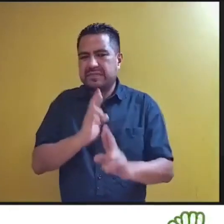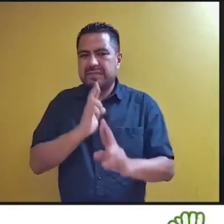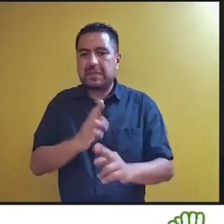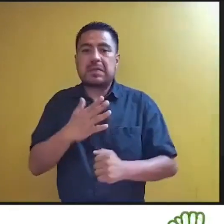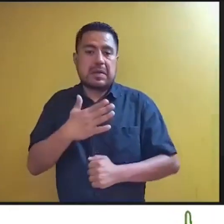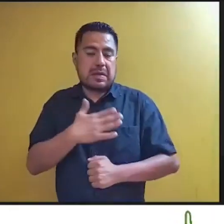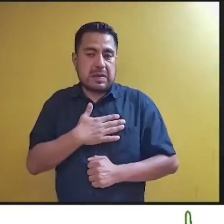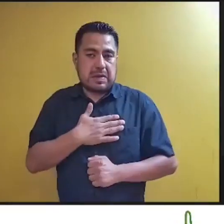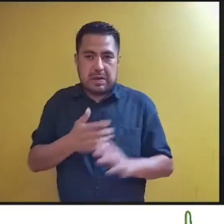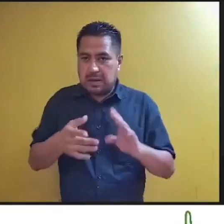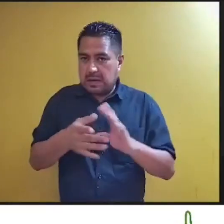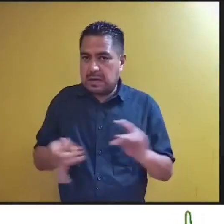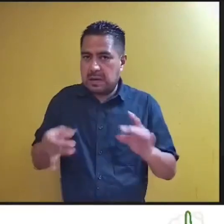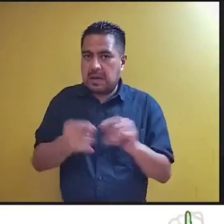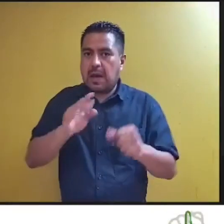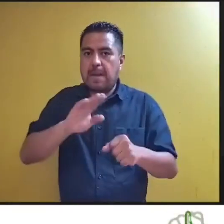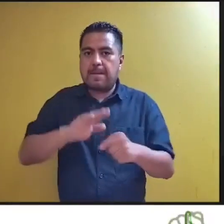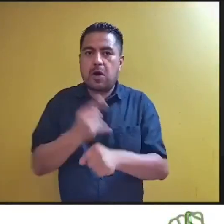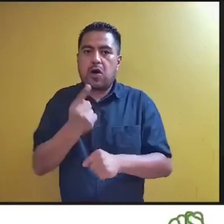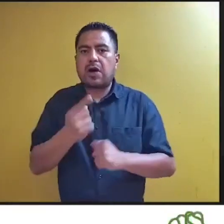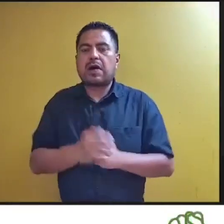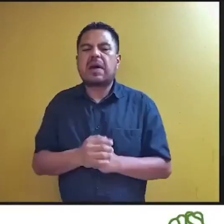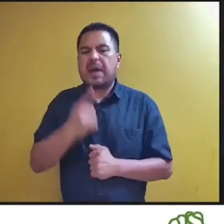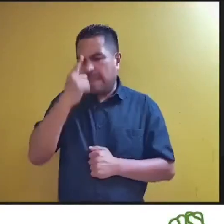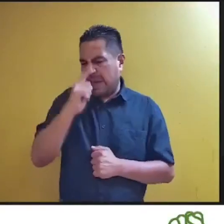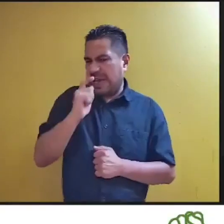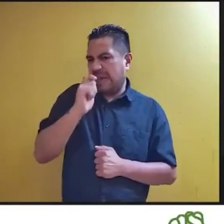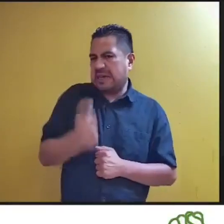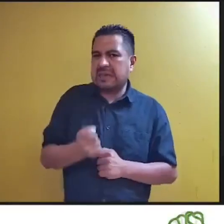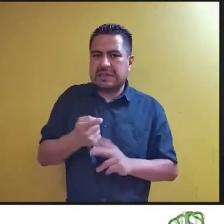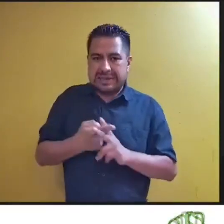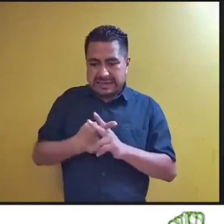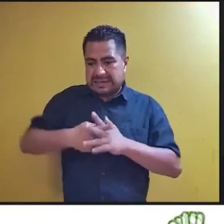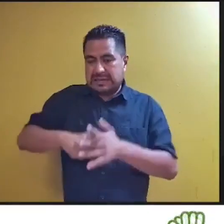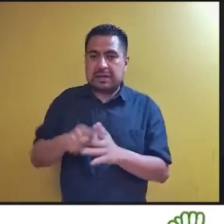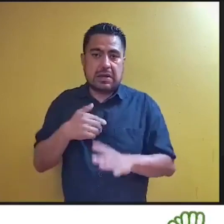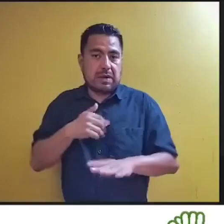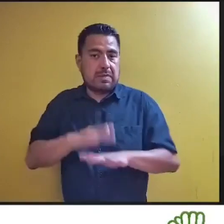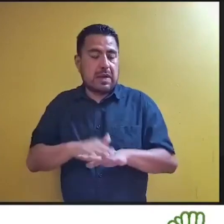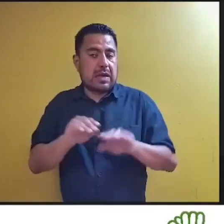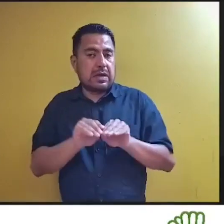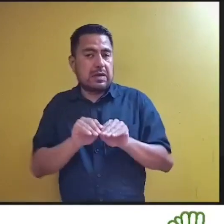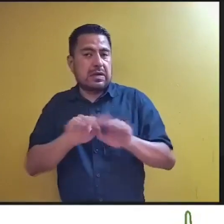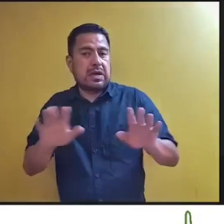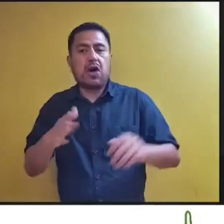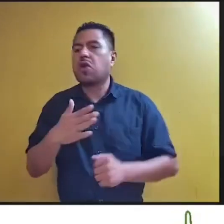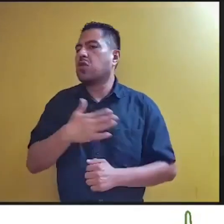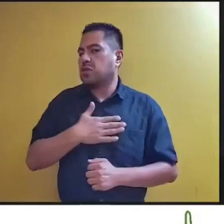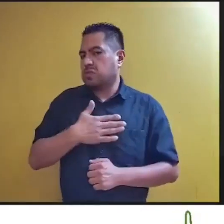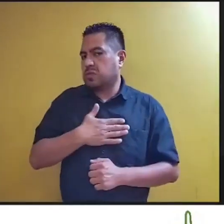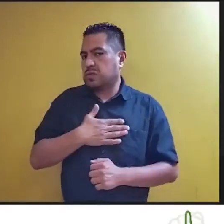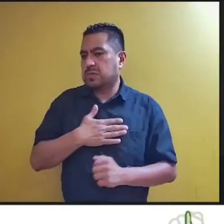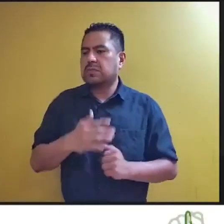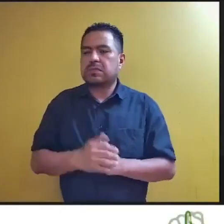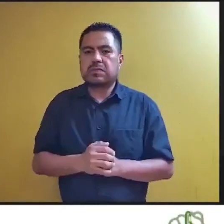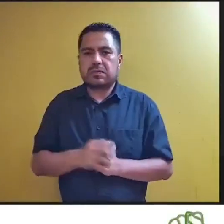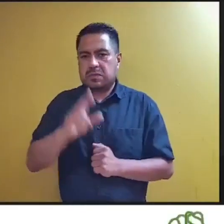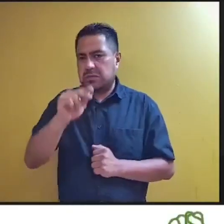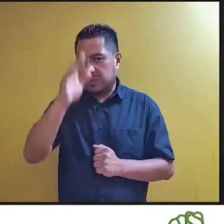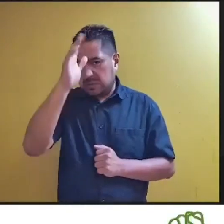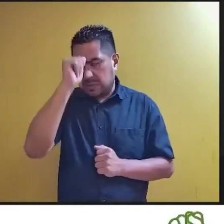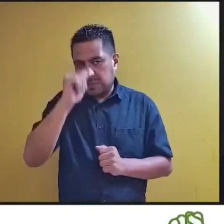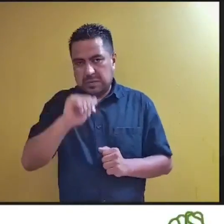me explicaré por qué. Como inicio, quiero aclarar que no estoy en contra